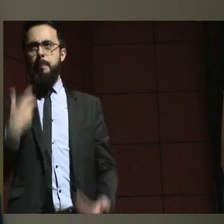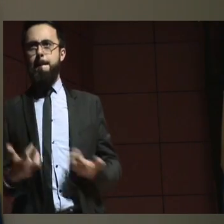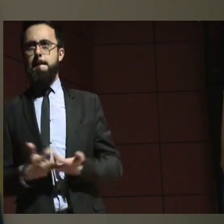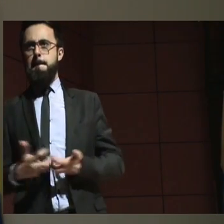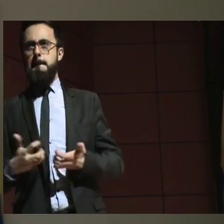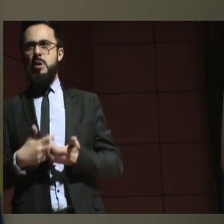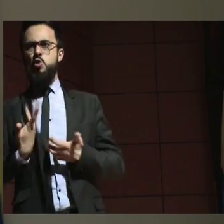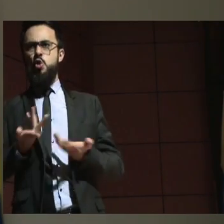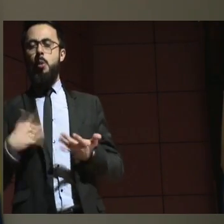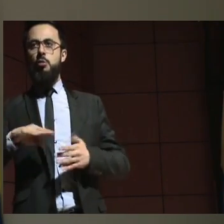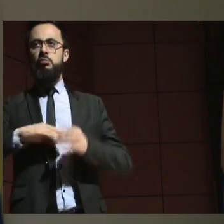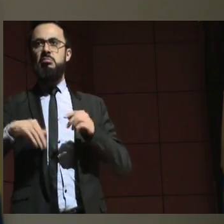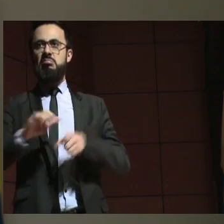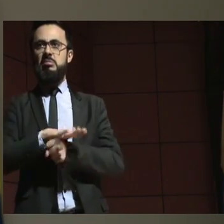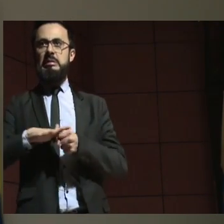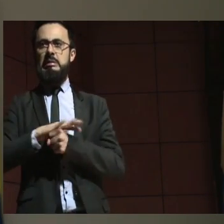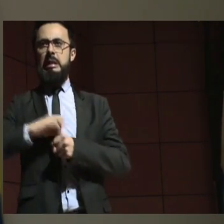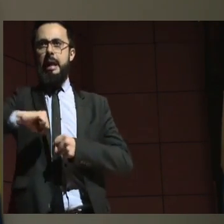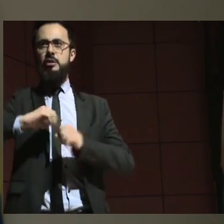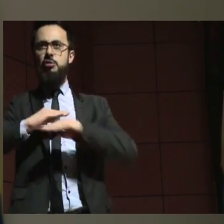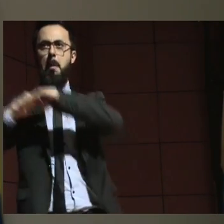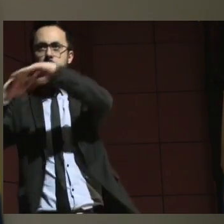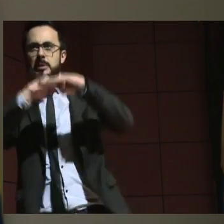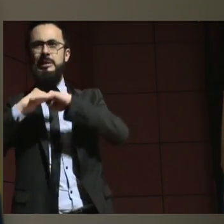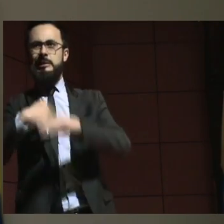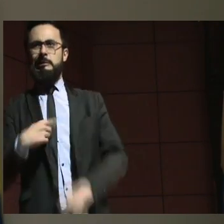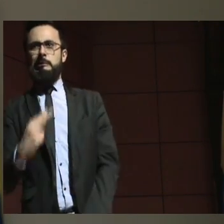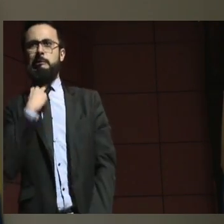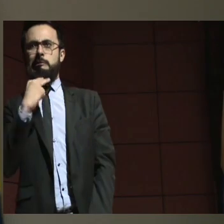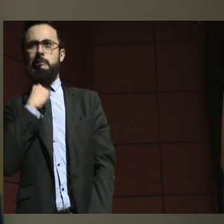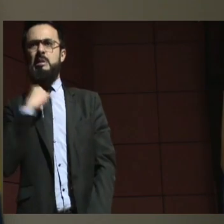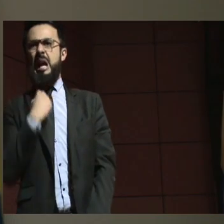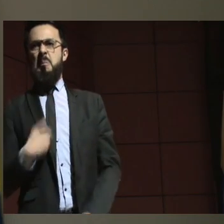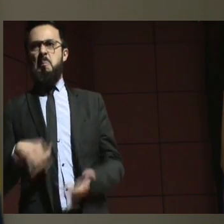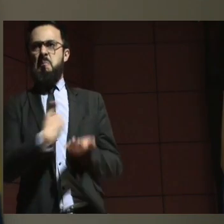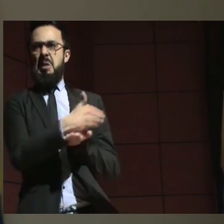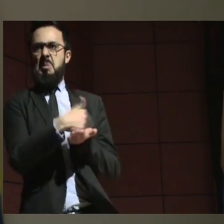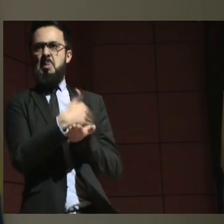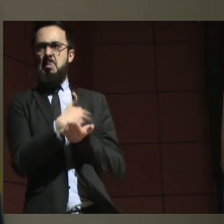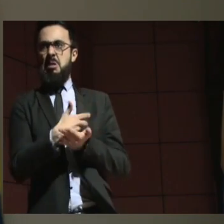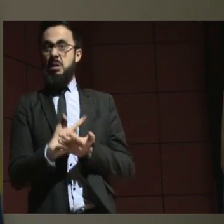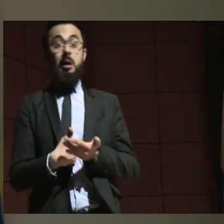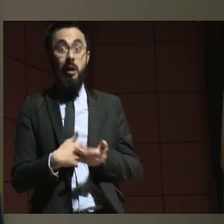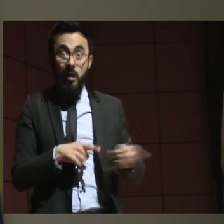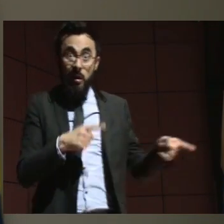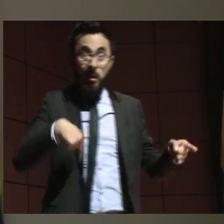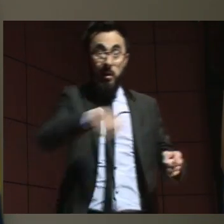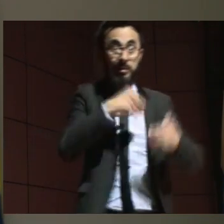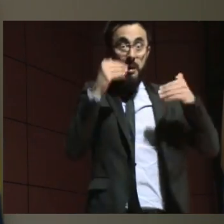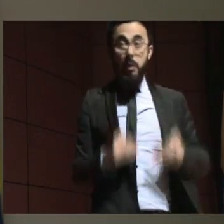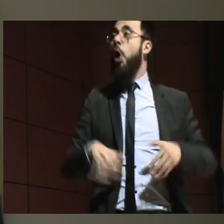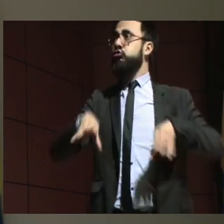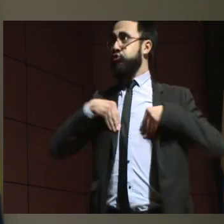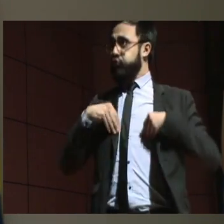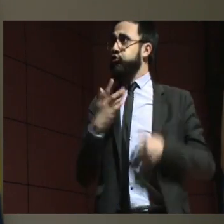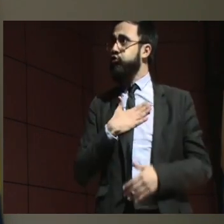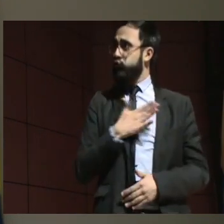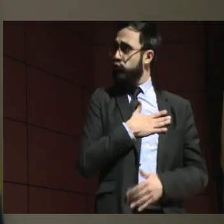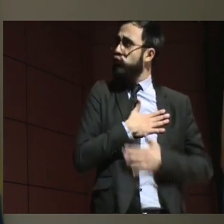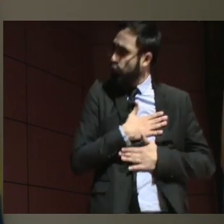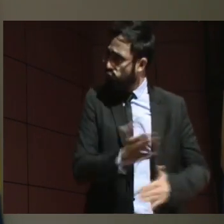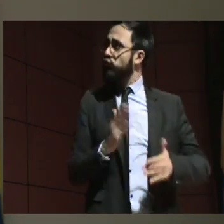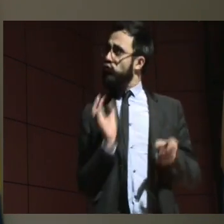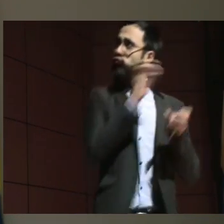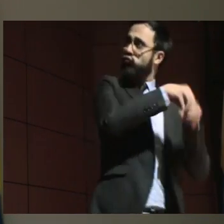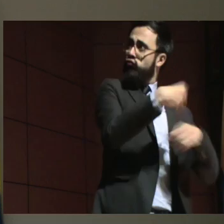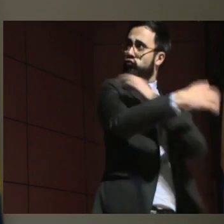de condiciones. Y para eso se usa la interdicción, para poder enviar a una persona a esos lugares sin su consentimiento. De manera que la interdicción no es sino otra